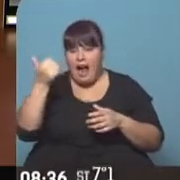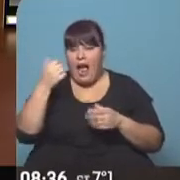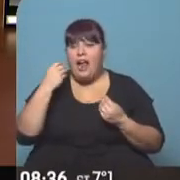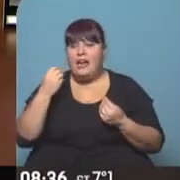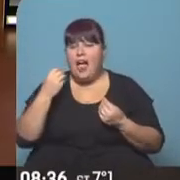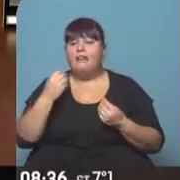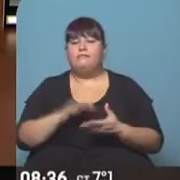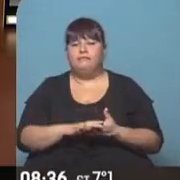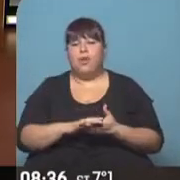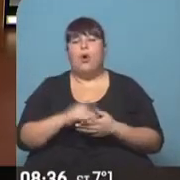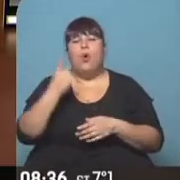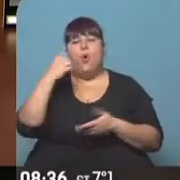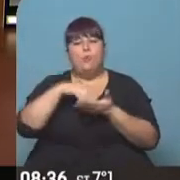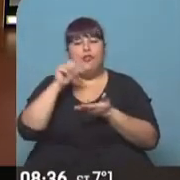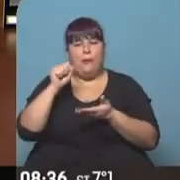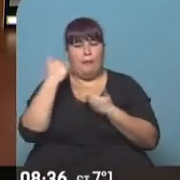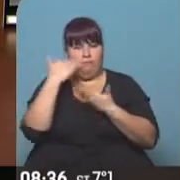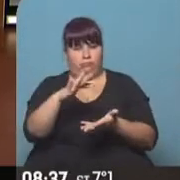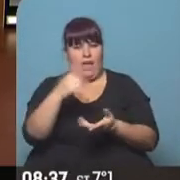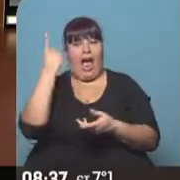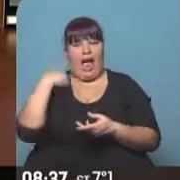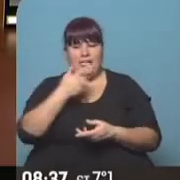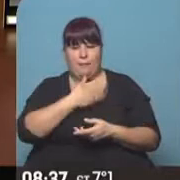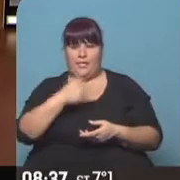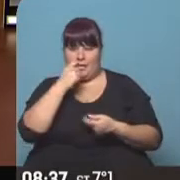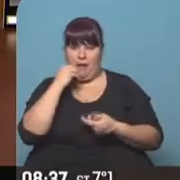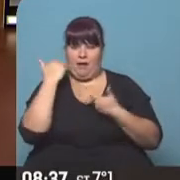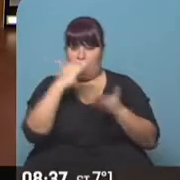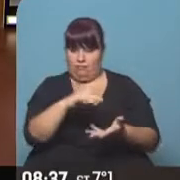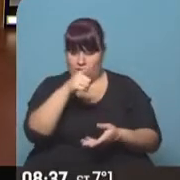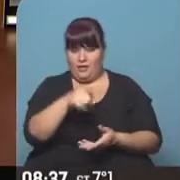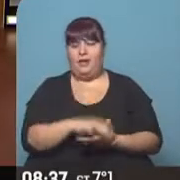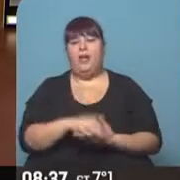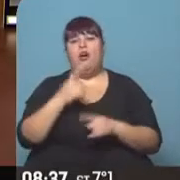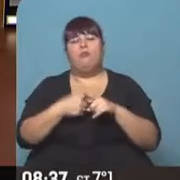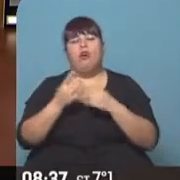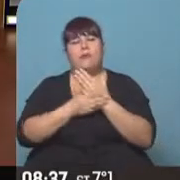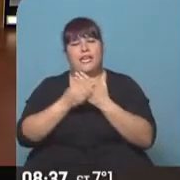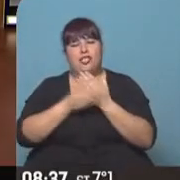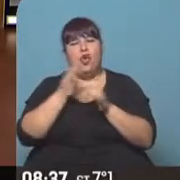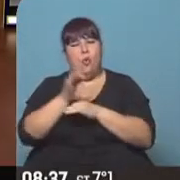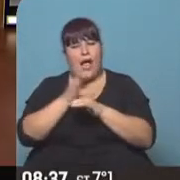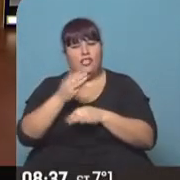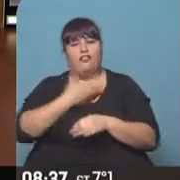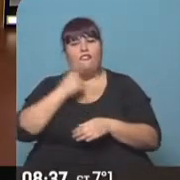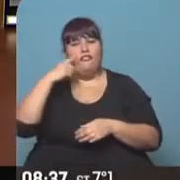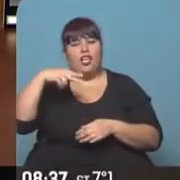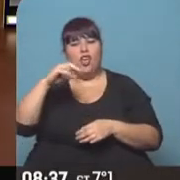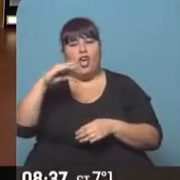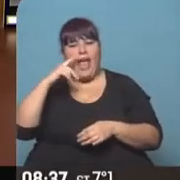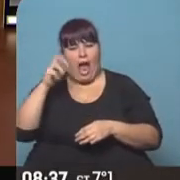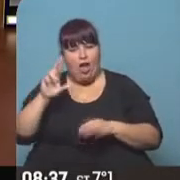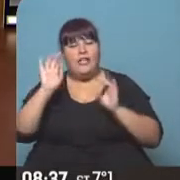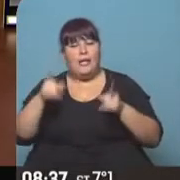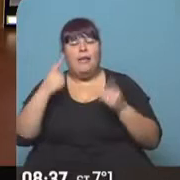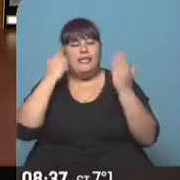más y nada menos que 1 millón de pesos. Fue entregado ayer por el presidente de la República, Mauricio Macri, y por el ministro de Educación, Fino Chiaro. Están